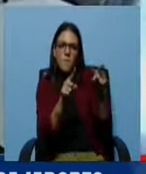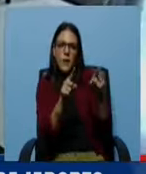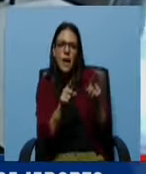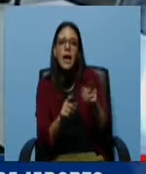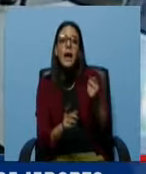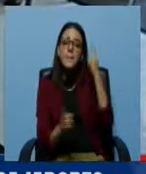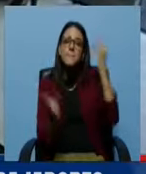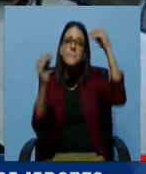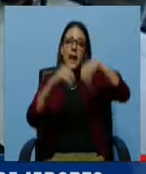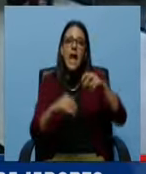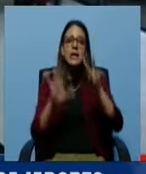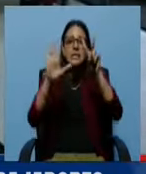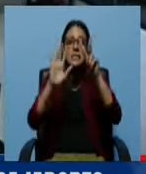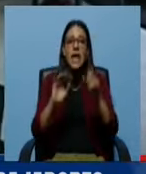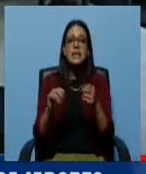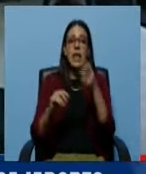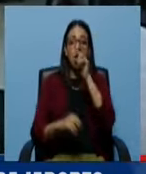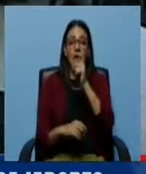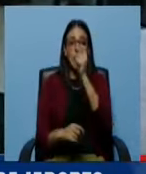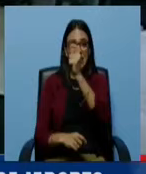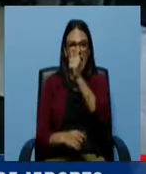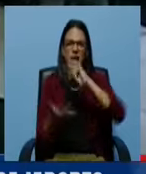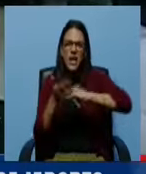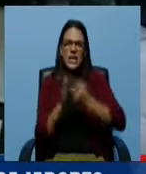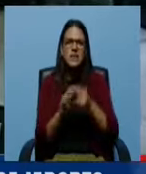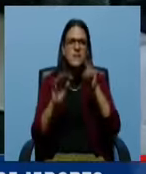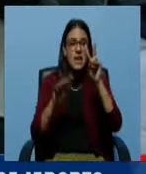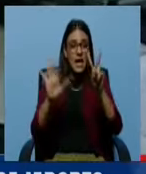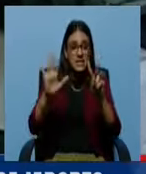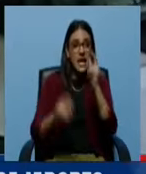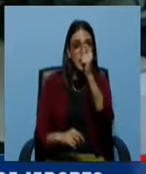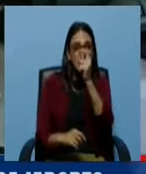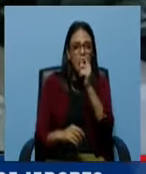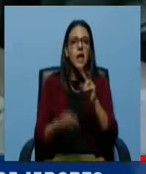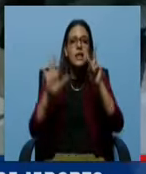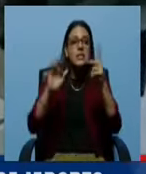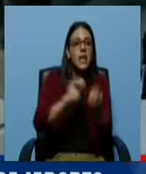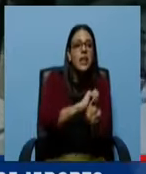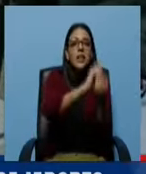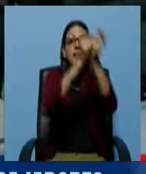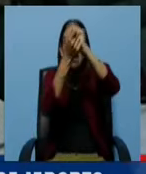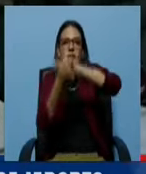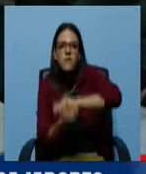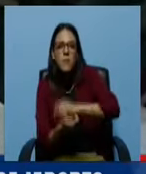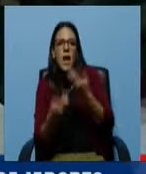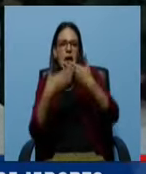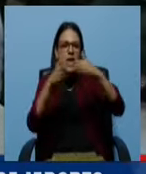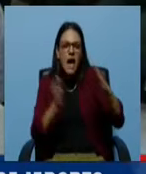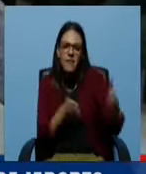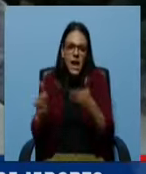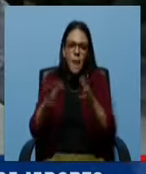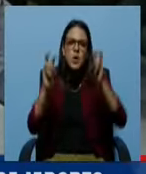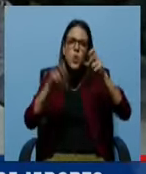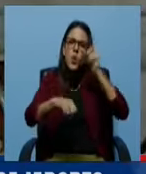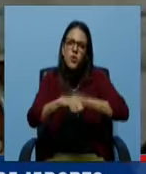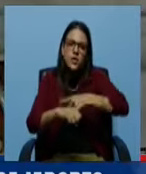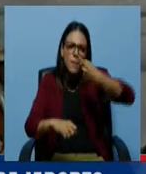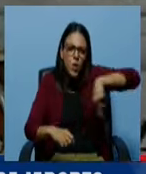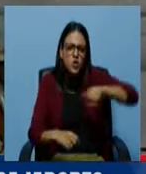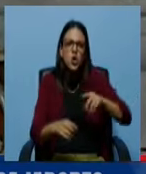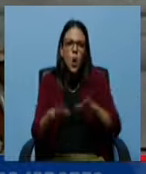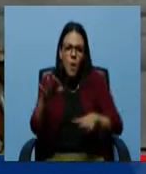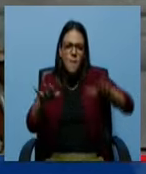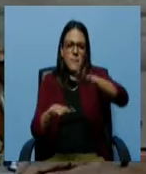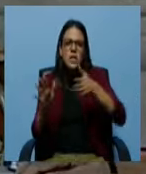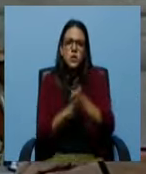las 7T. Las 7 transformaciones que le abran camino a una nueva época de transición